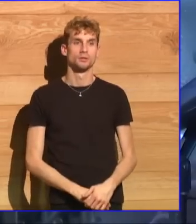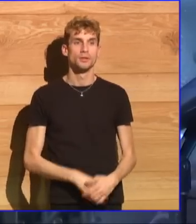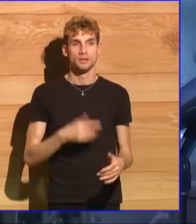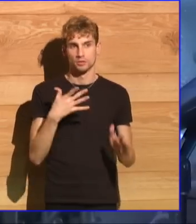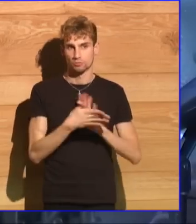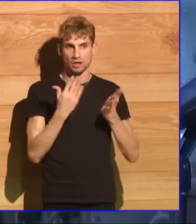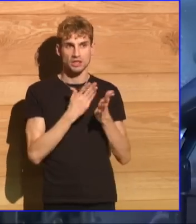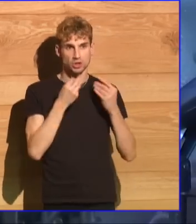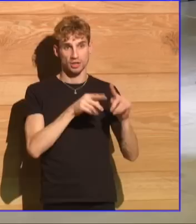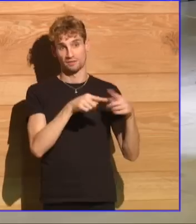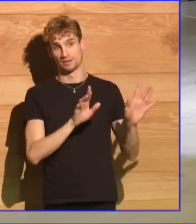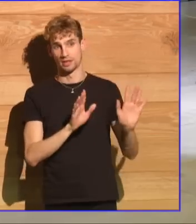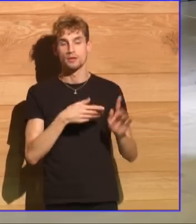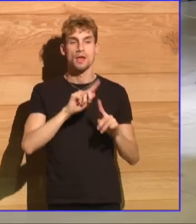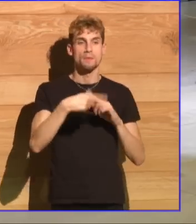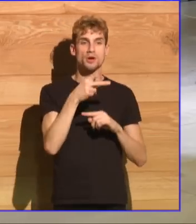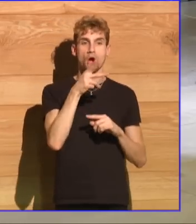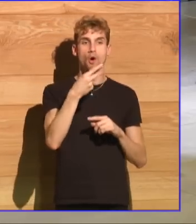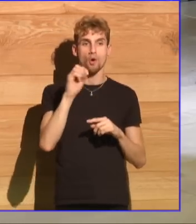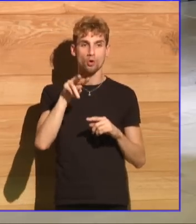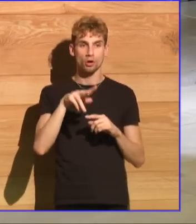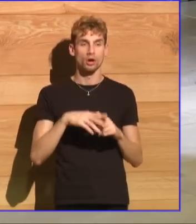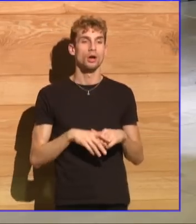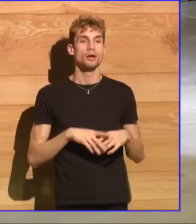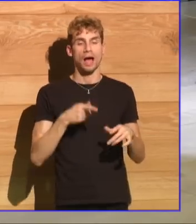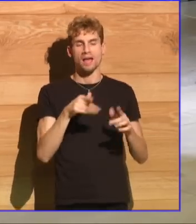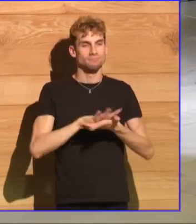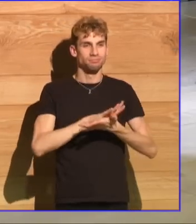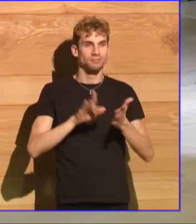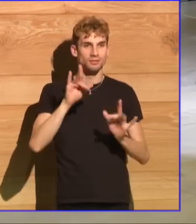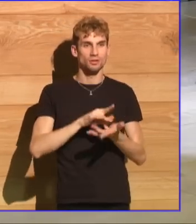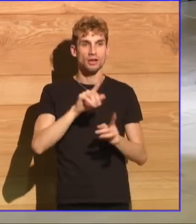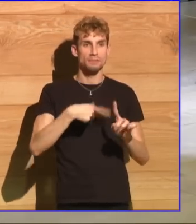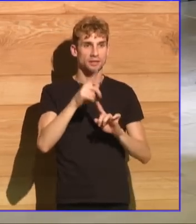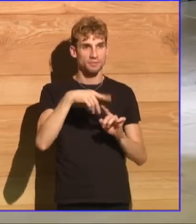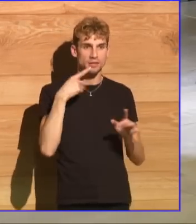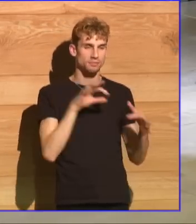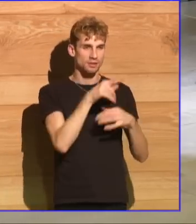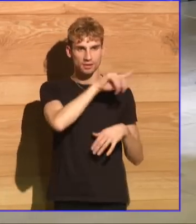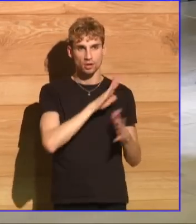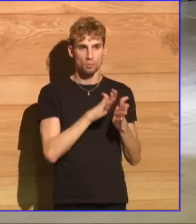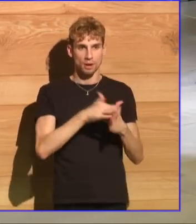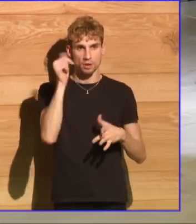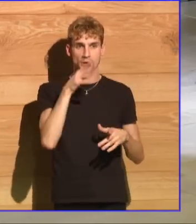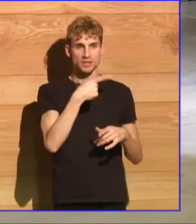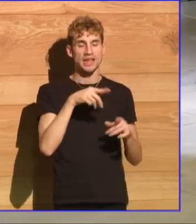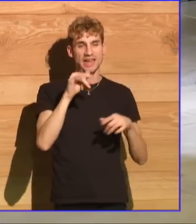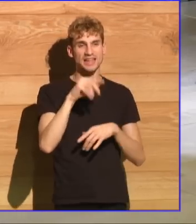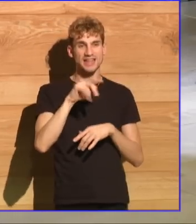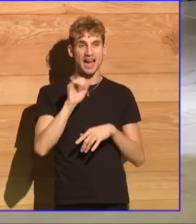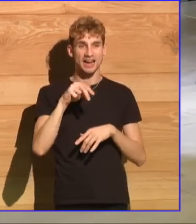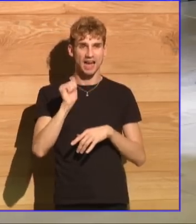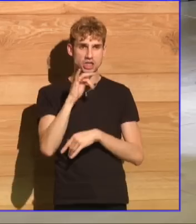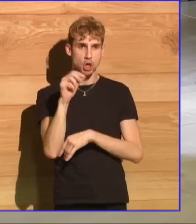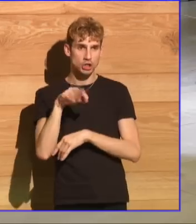historia. Luego hablaremos de Hook, pero ya en Sí, la última haciendo cruzada ya vuelve a spoilers. trabajar con Oye, Slocombe, que es el suyo de Indiana Jones. Os he contado que yo conocí ¿Ah, a no iba Hook ahora? Steven Spielberg.